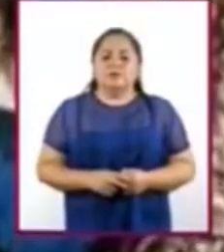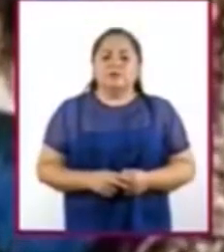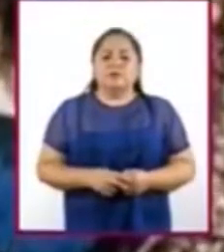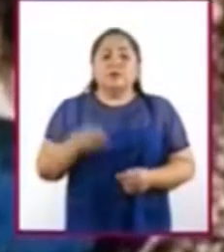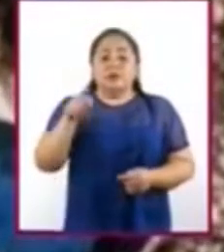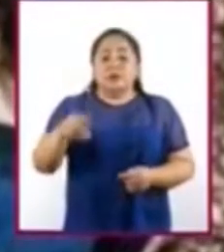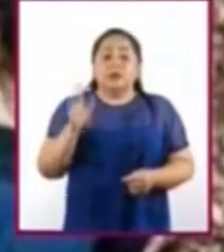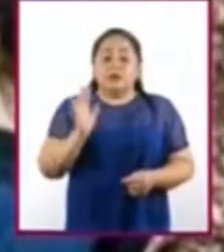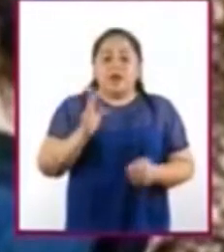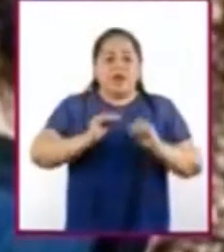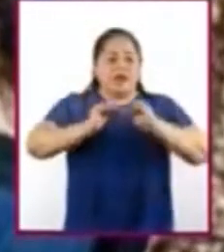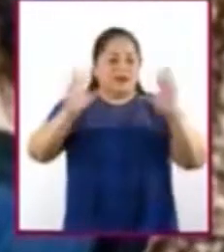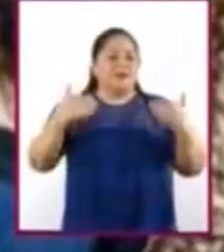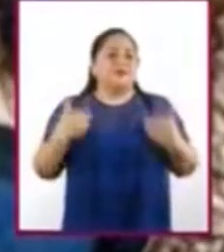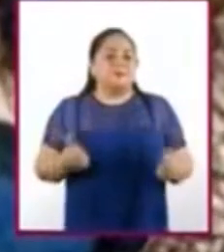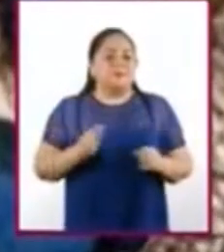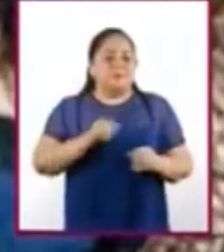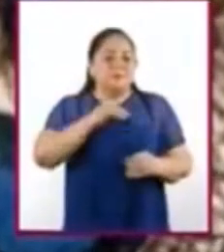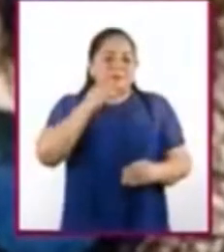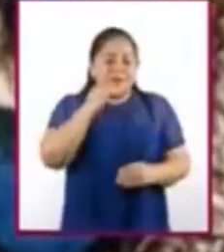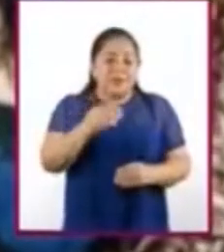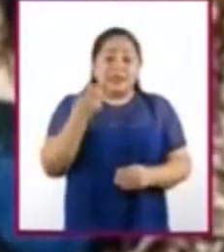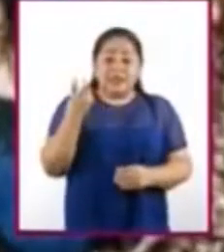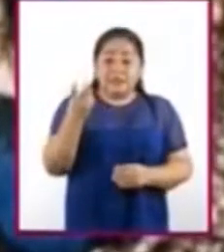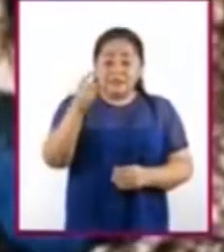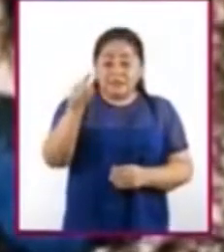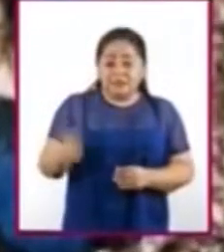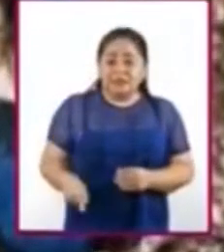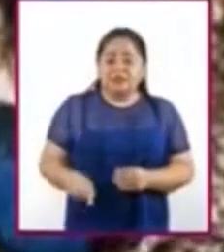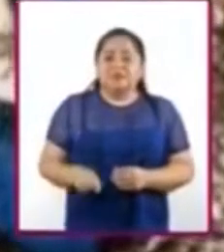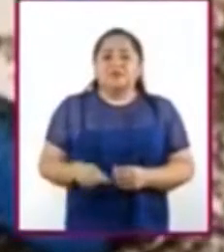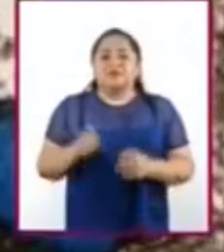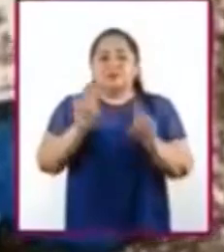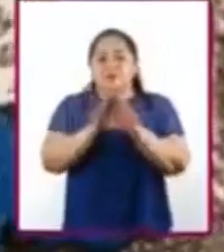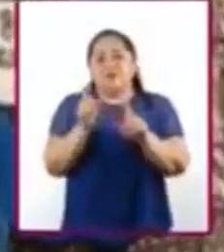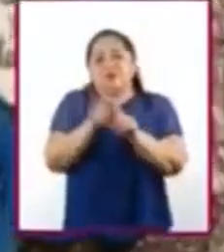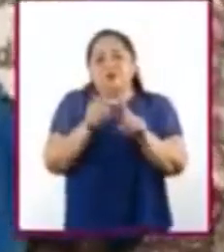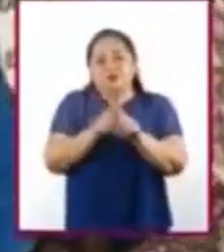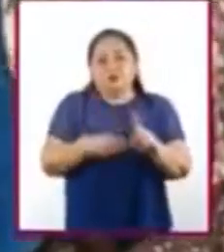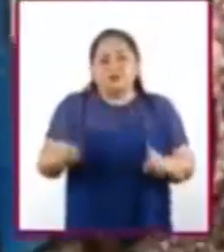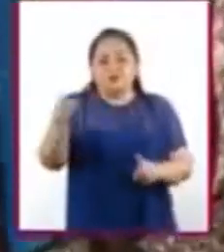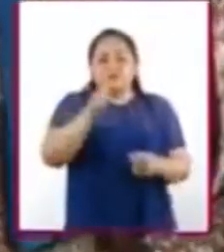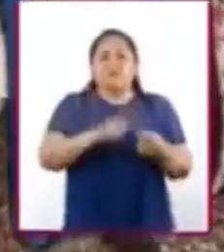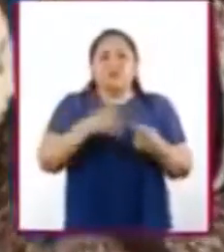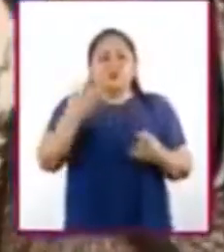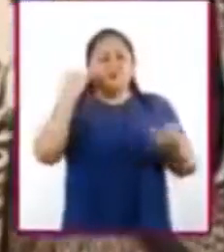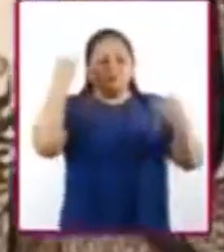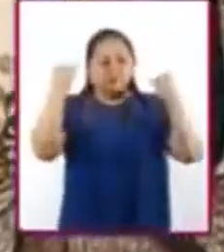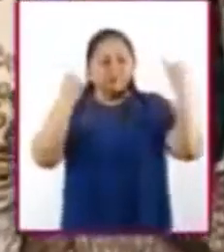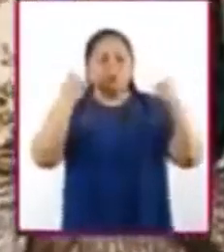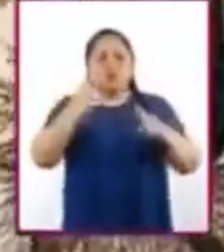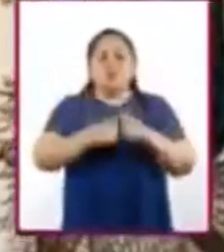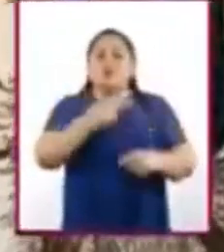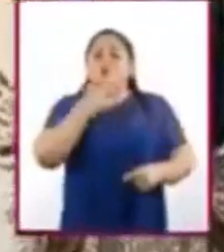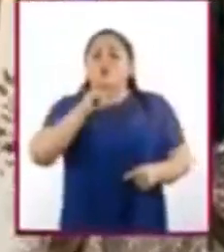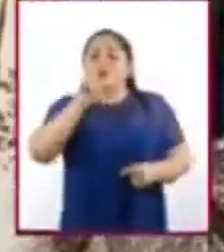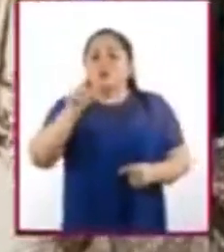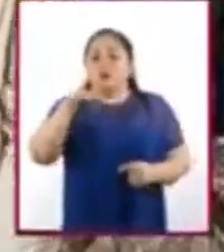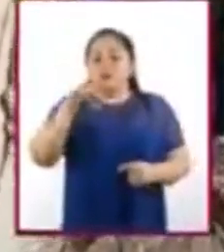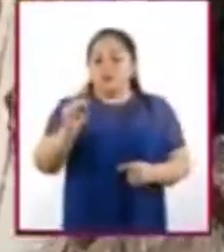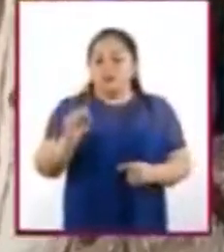Aquí ya es claro el mensaje. Esta caricatura fue realizada por James